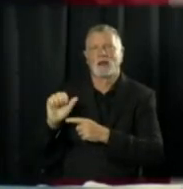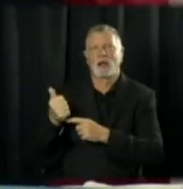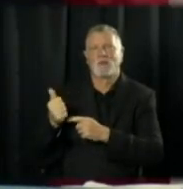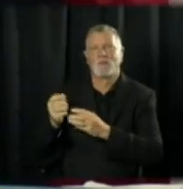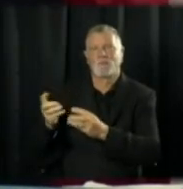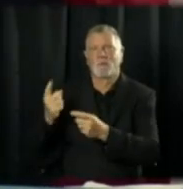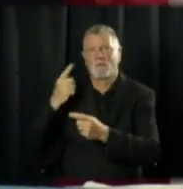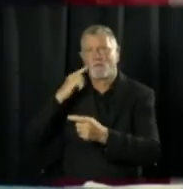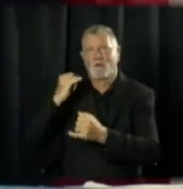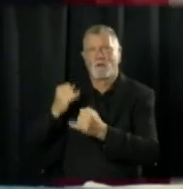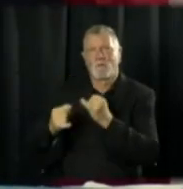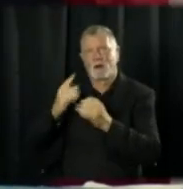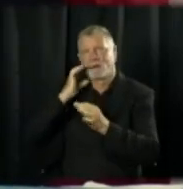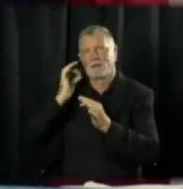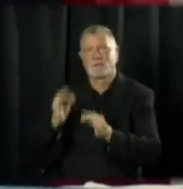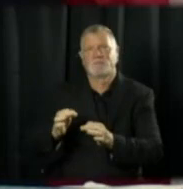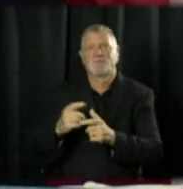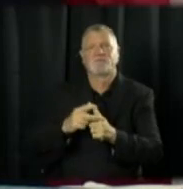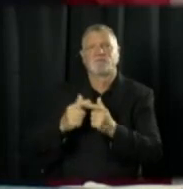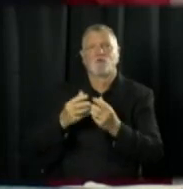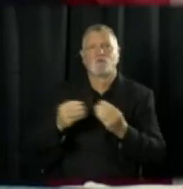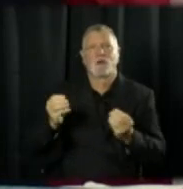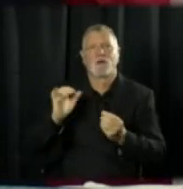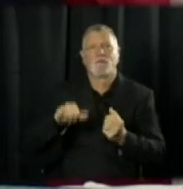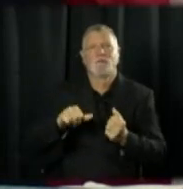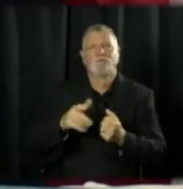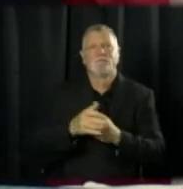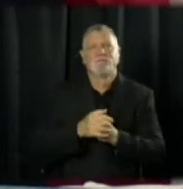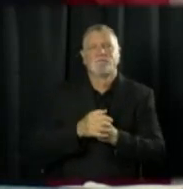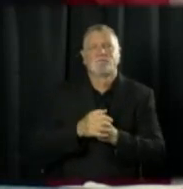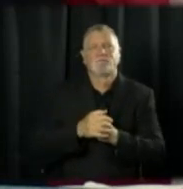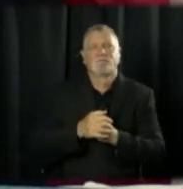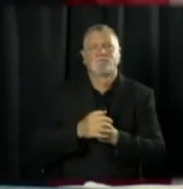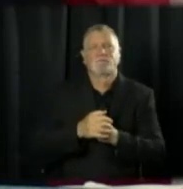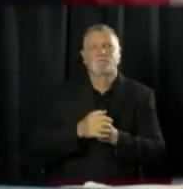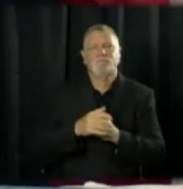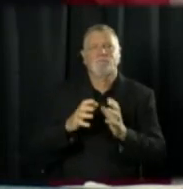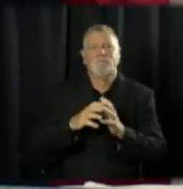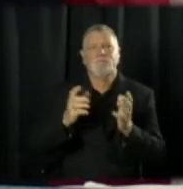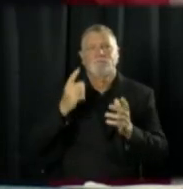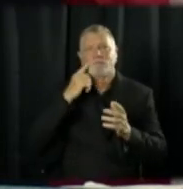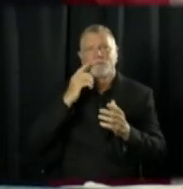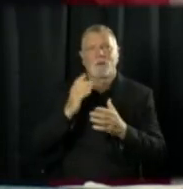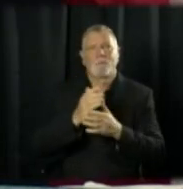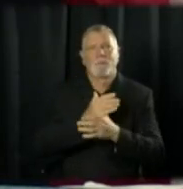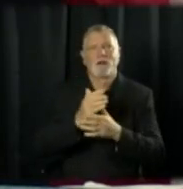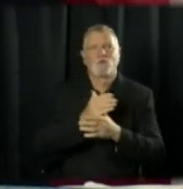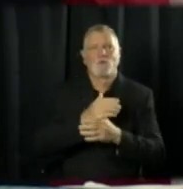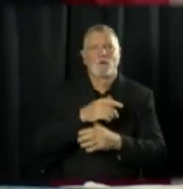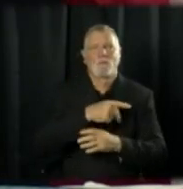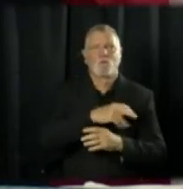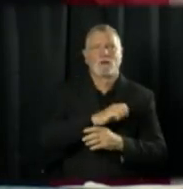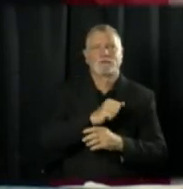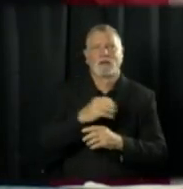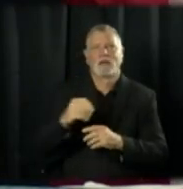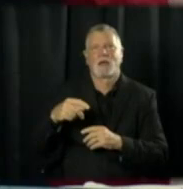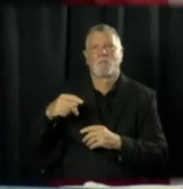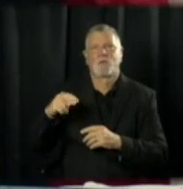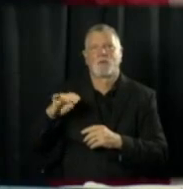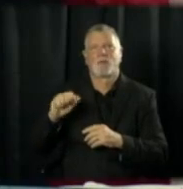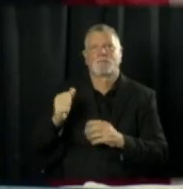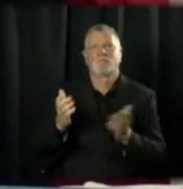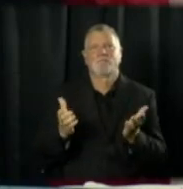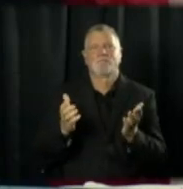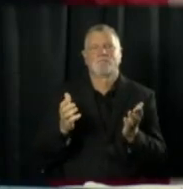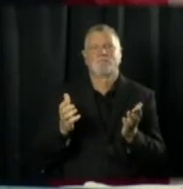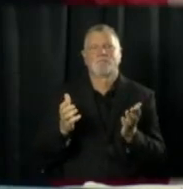otro mecanismo para una decisión final y entonces resolver esa situación y las cantidades que se deben